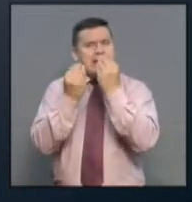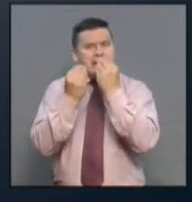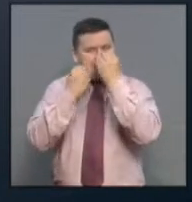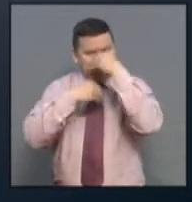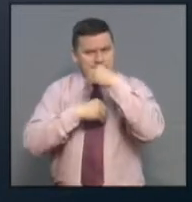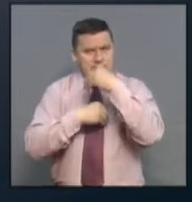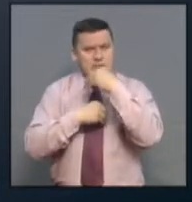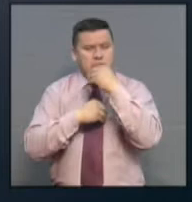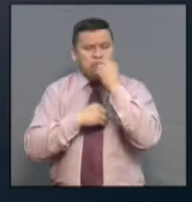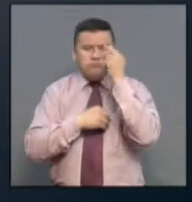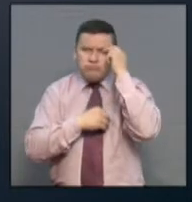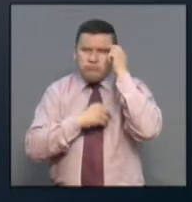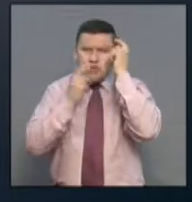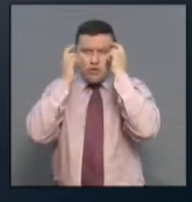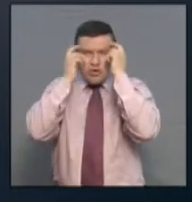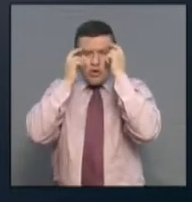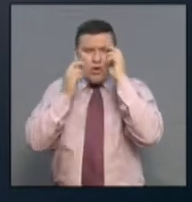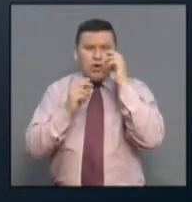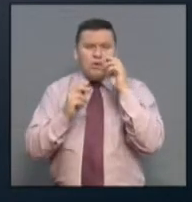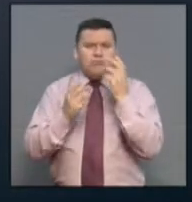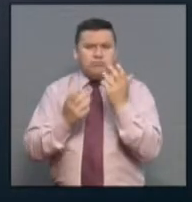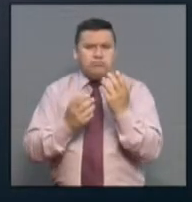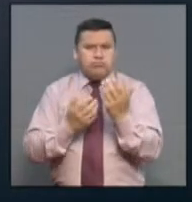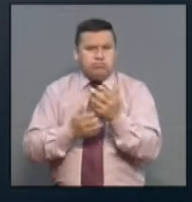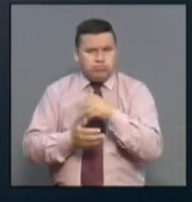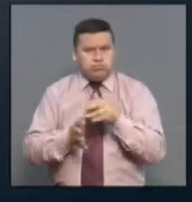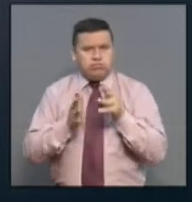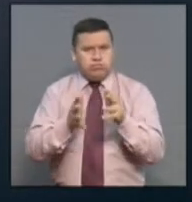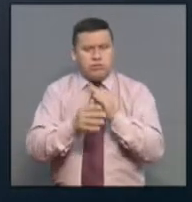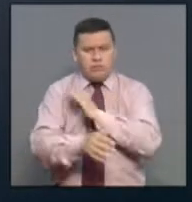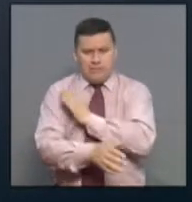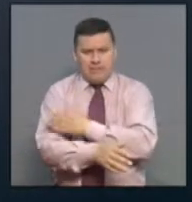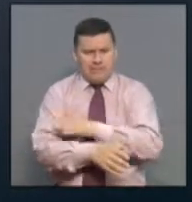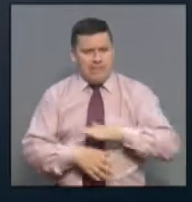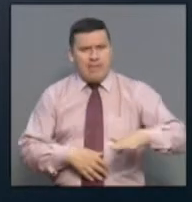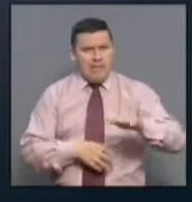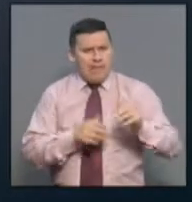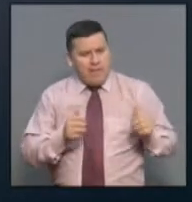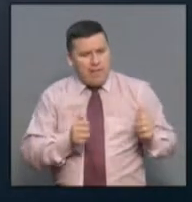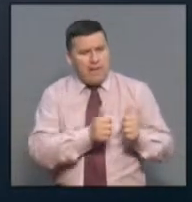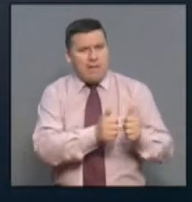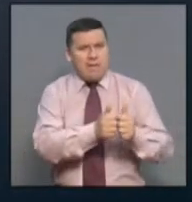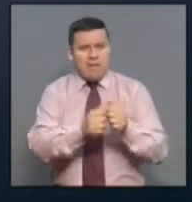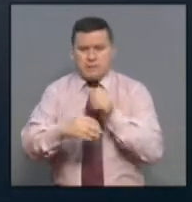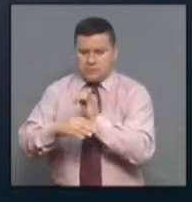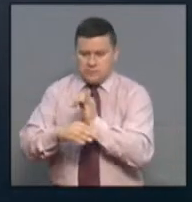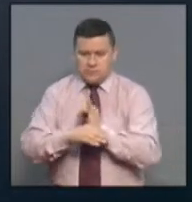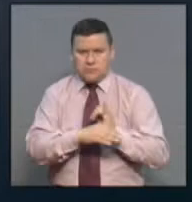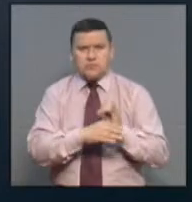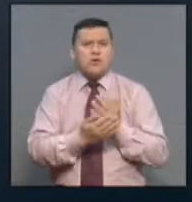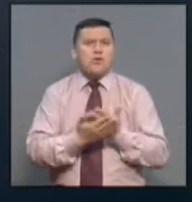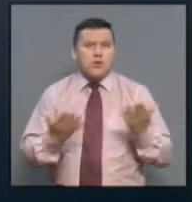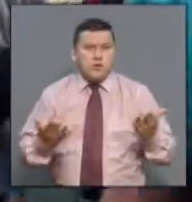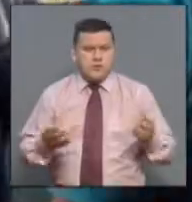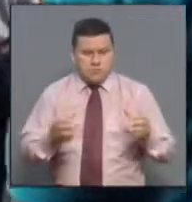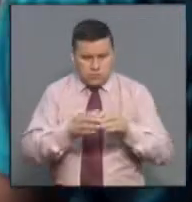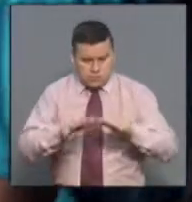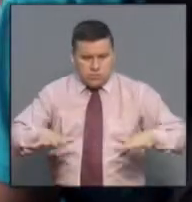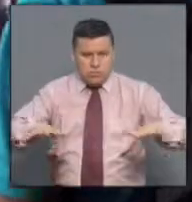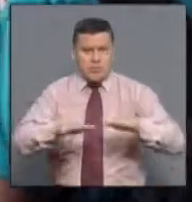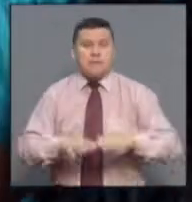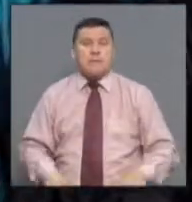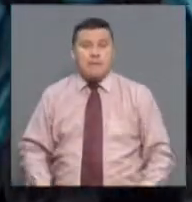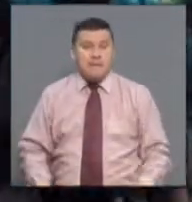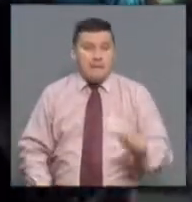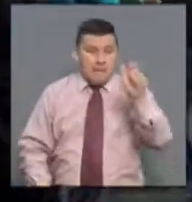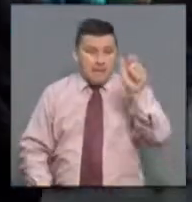parte cognoscitiva y de conocimientos, pero también fortalecer ese acompañamiento de las instituciones para llegar a esos territorios. El